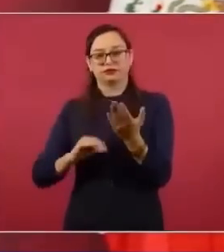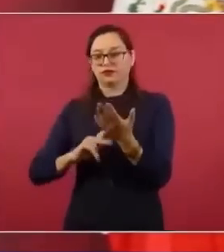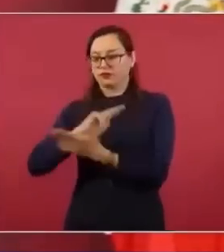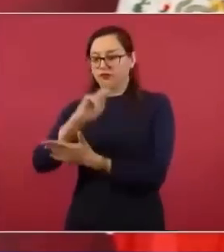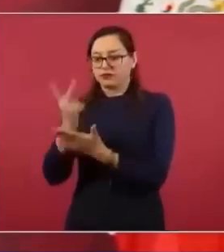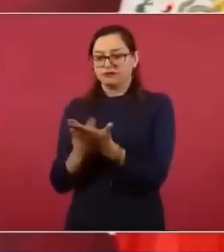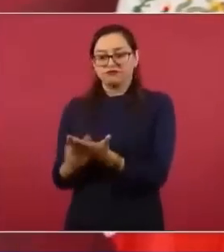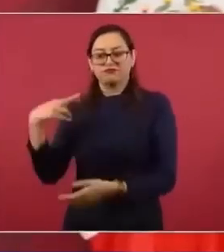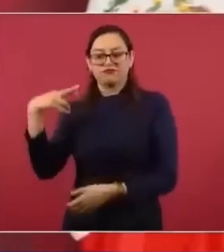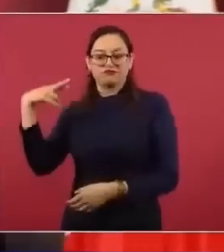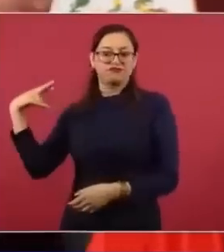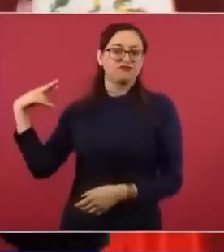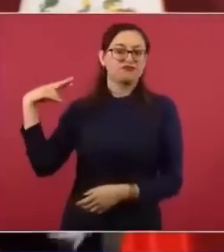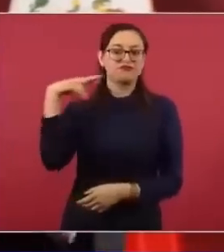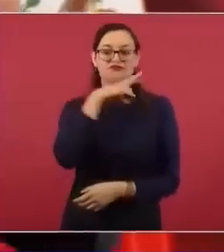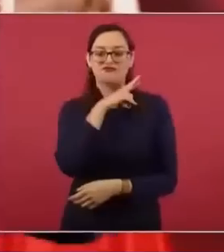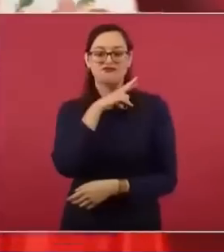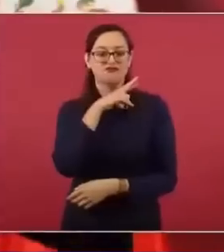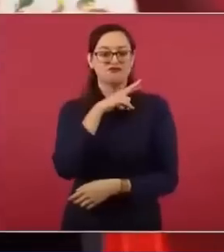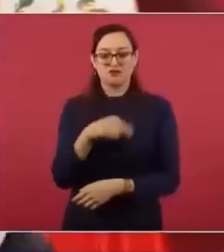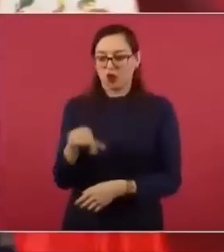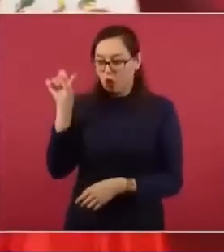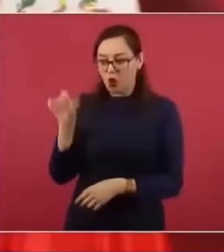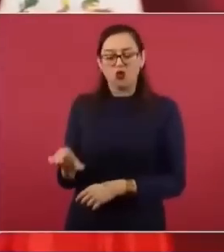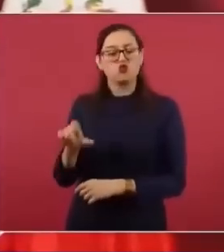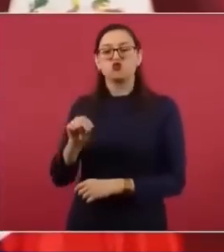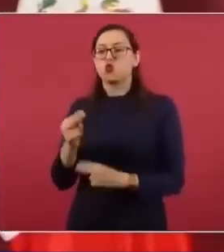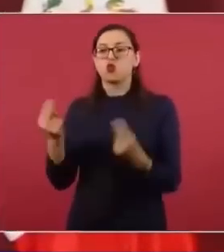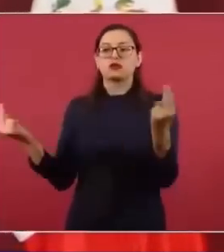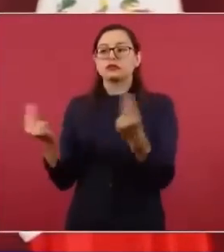que es directo al productor.